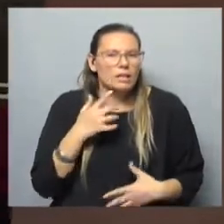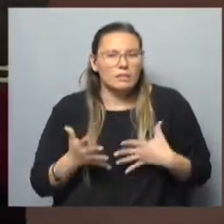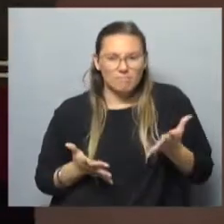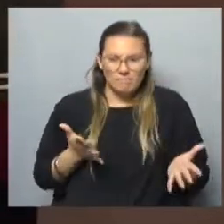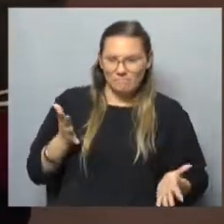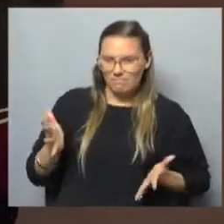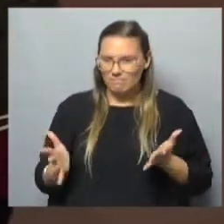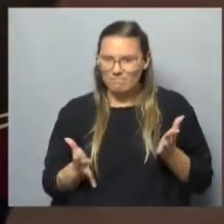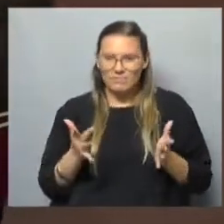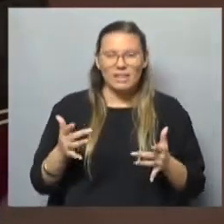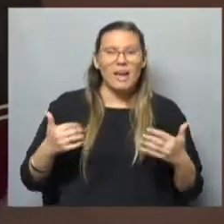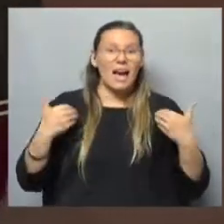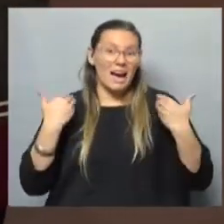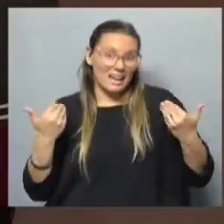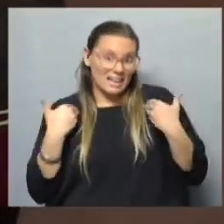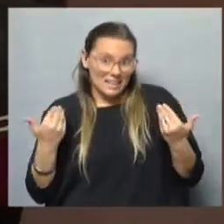Excitación, alegría,